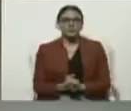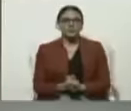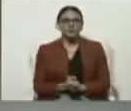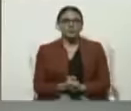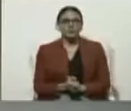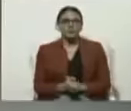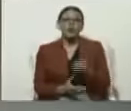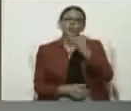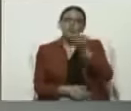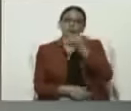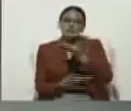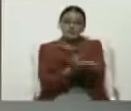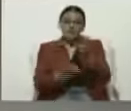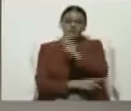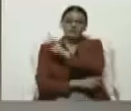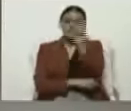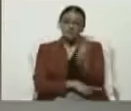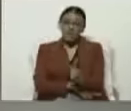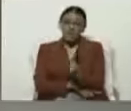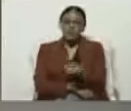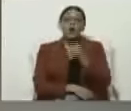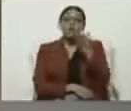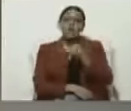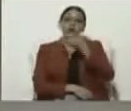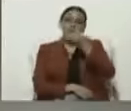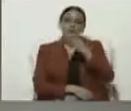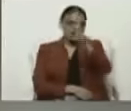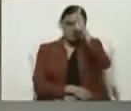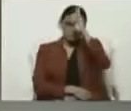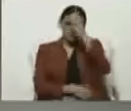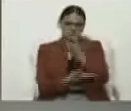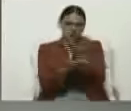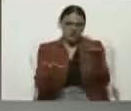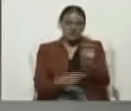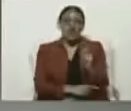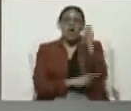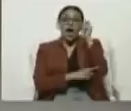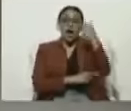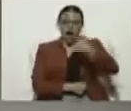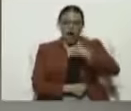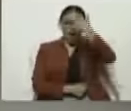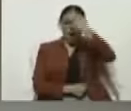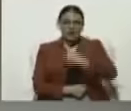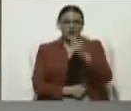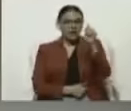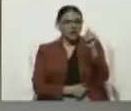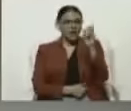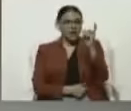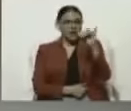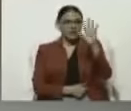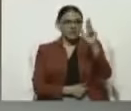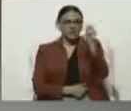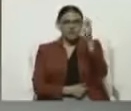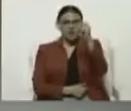tardes, Venezuela. Buenas tardes, Barinas. Alcalde Adriana Suárez del municipio